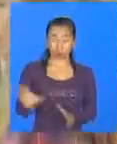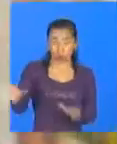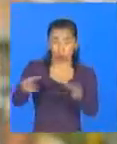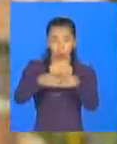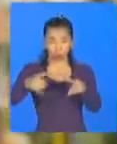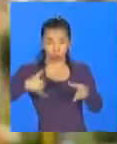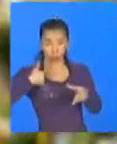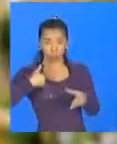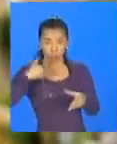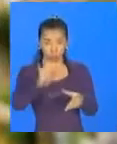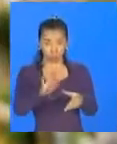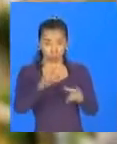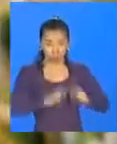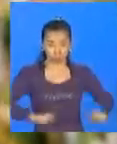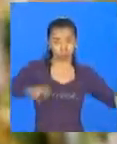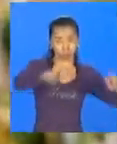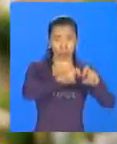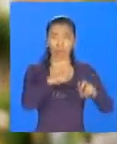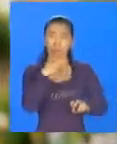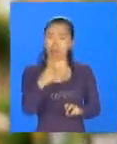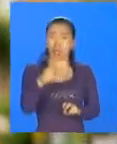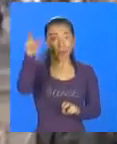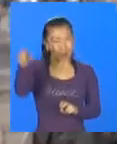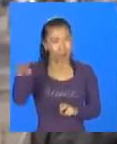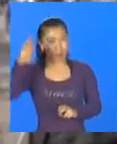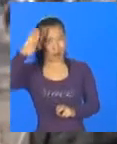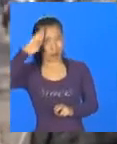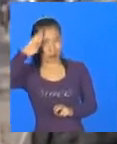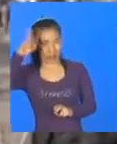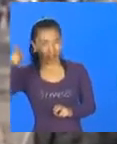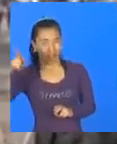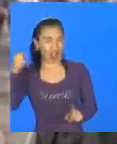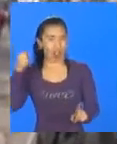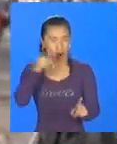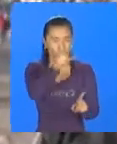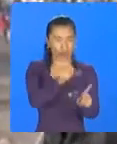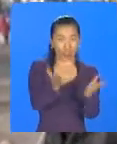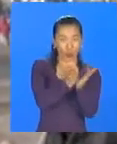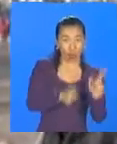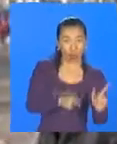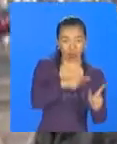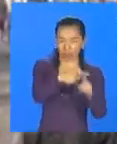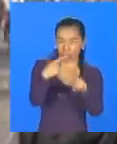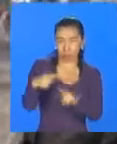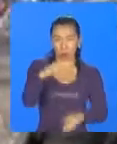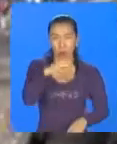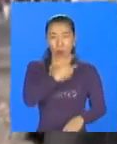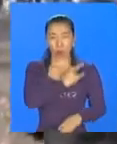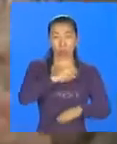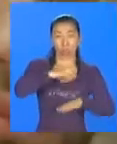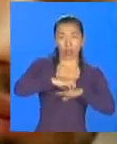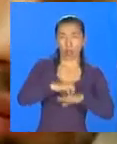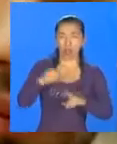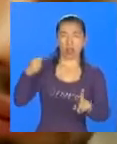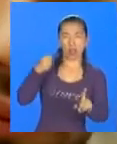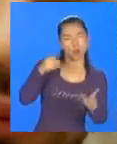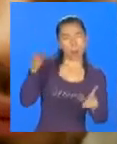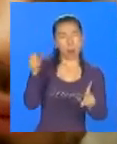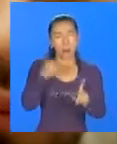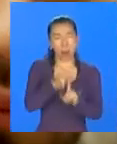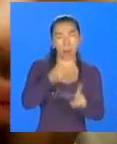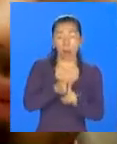Mesa Amplia Nacional Estudiantil denunciaron el exceso de fuerza del Escuadrón Antidisturbios contra estudiantes de la Universidad del Tolima, hechos que hoy tienen en estado